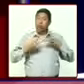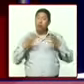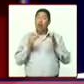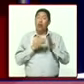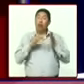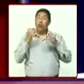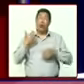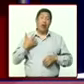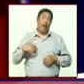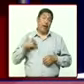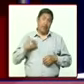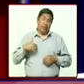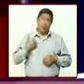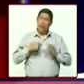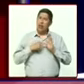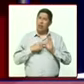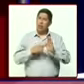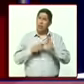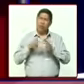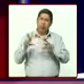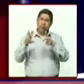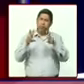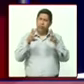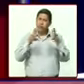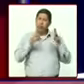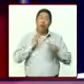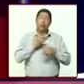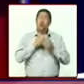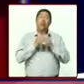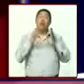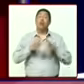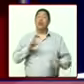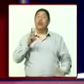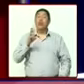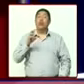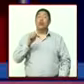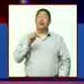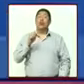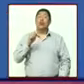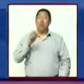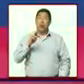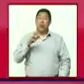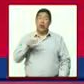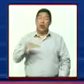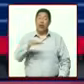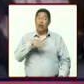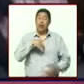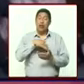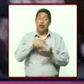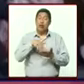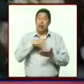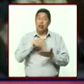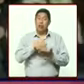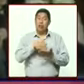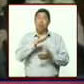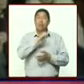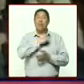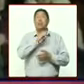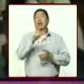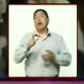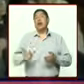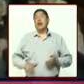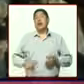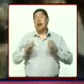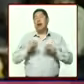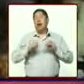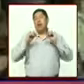contra Argentina. Le mostramos estas imágenes. Nuestro compañero Walter Ocio se encuentra en la alcaldía, en puertas de la alcaldía, donde se ha instalado